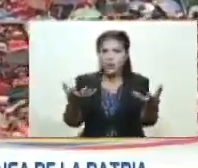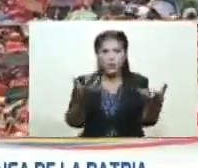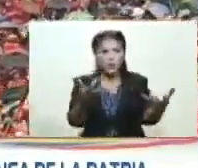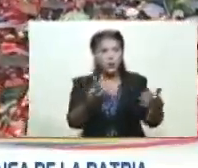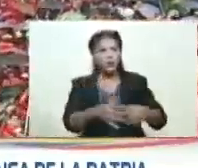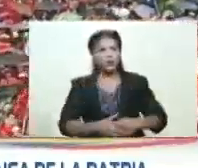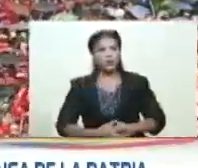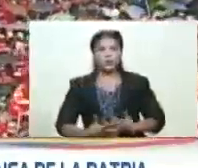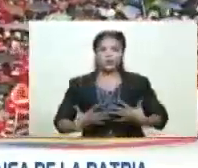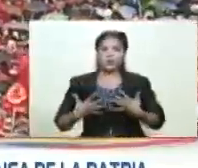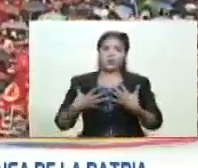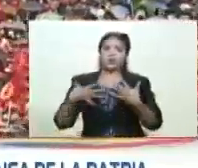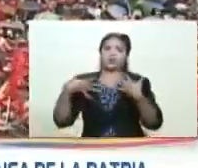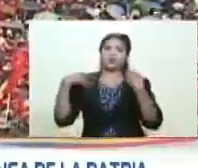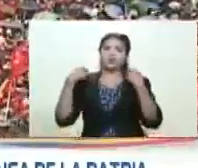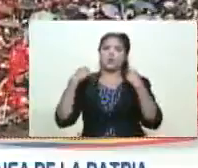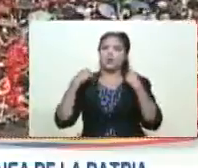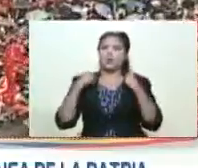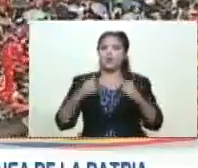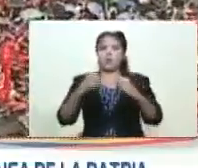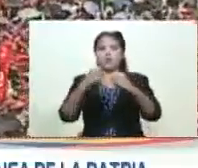de coraje, de valentía.